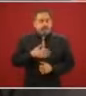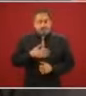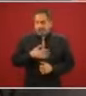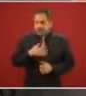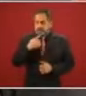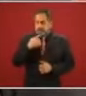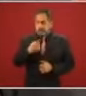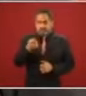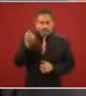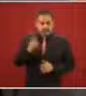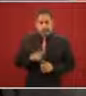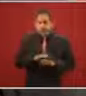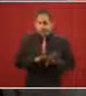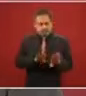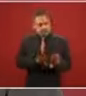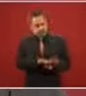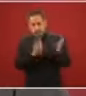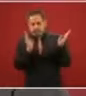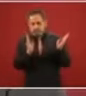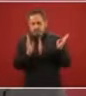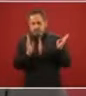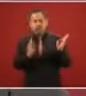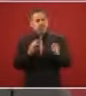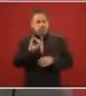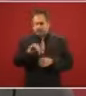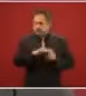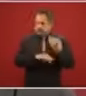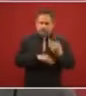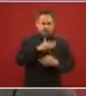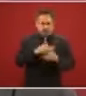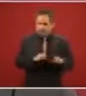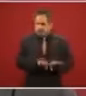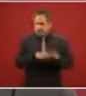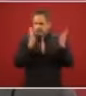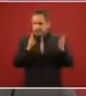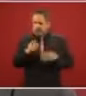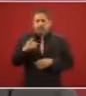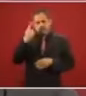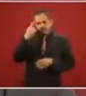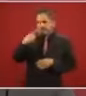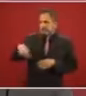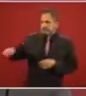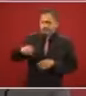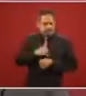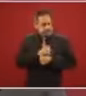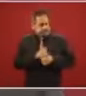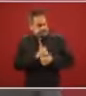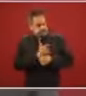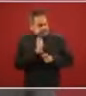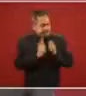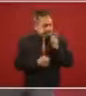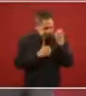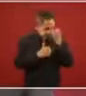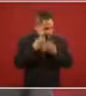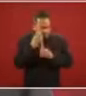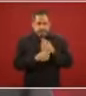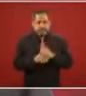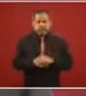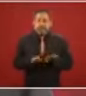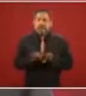es de que se abran todos los archivos, que no haya